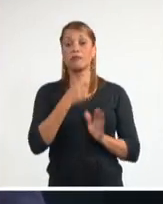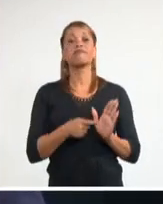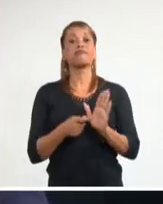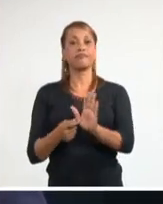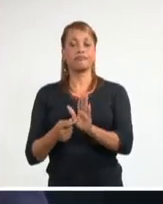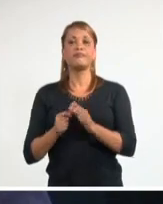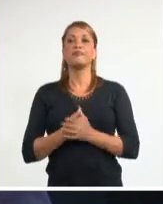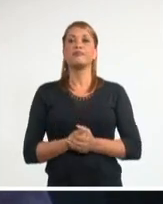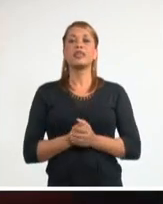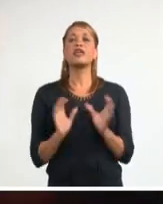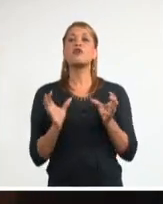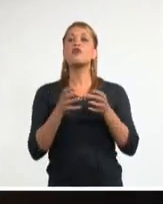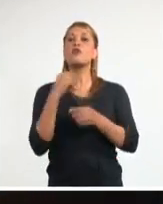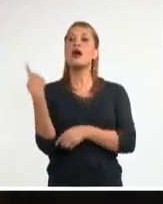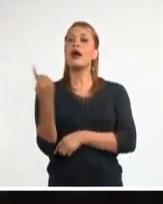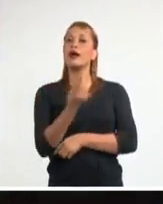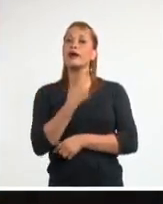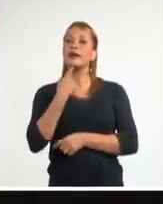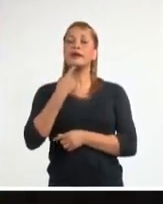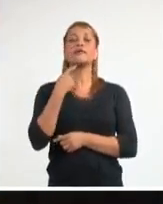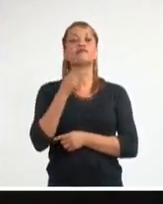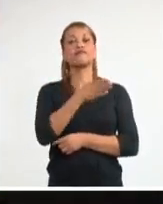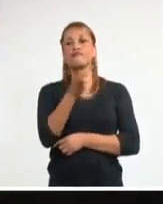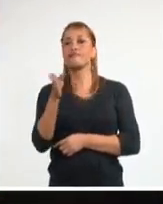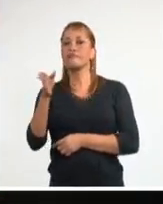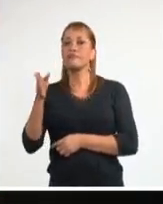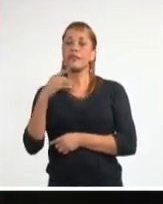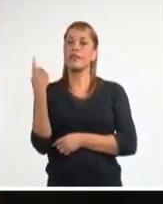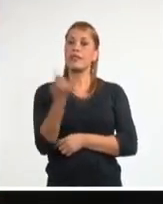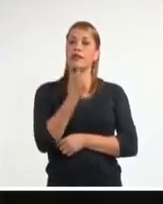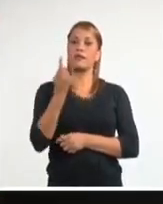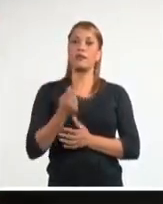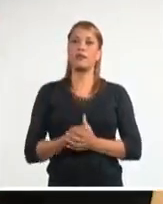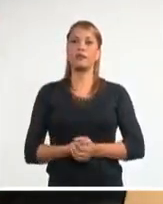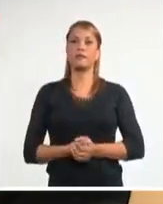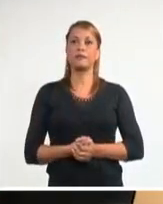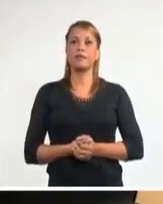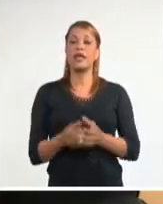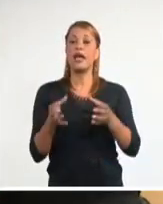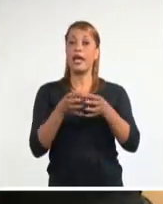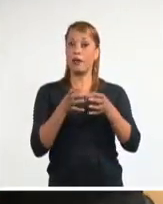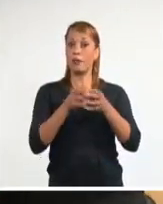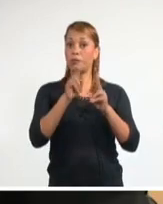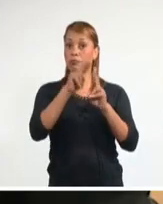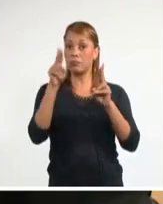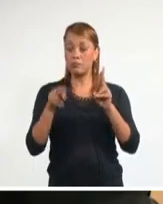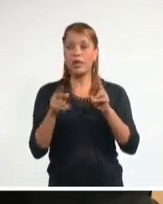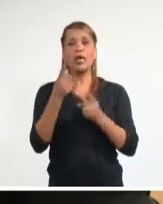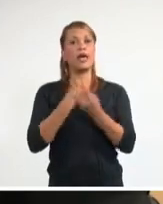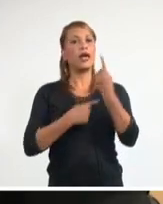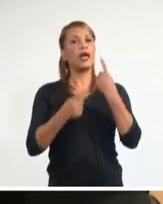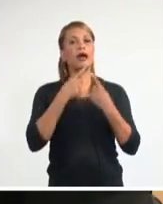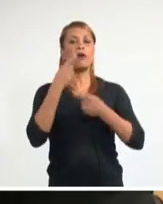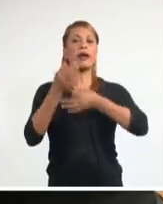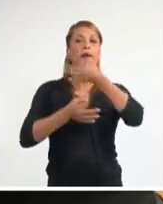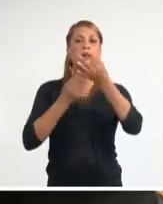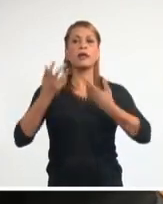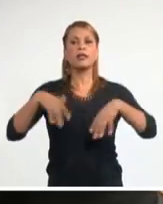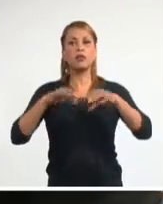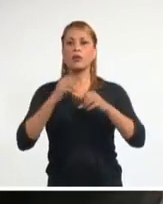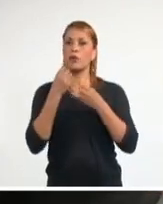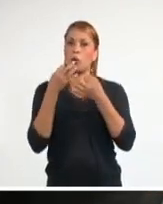o sea, es el complemento de una gira nacional. La más reciente producción de Teatro del Viento es una apuesta que dialoga sobre situaciones que se viven a